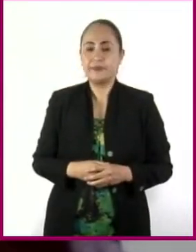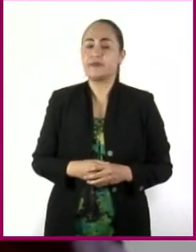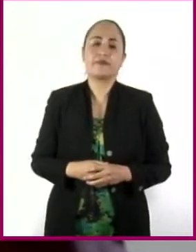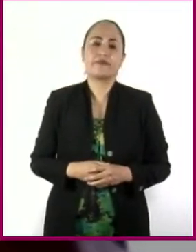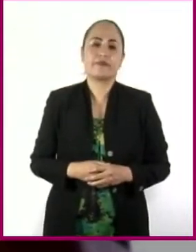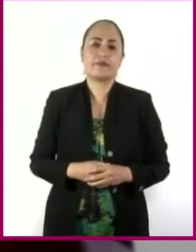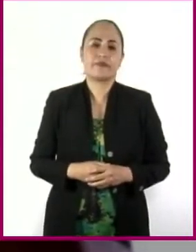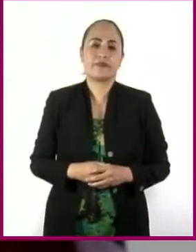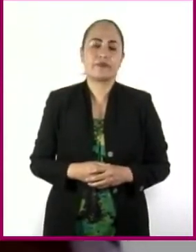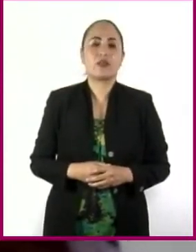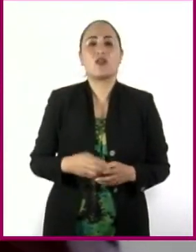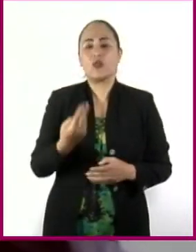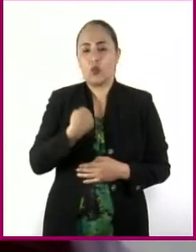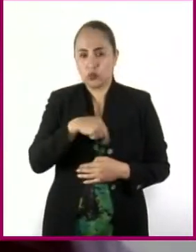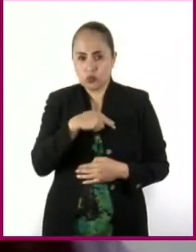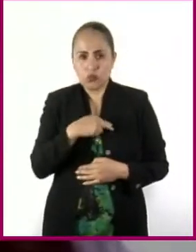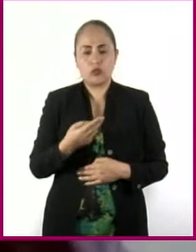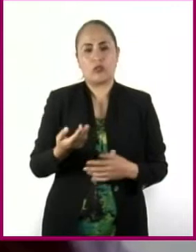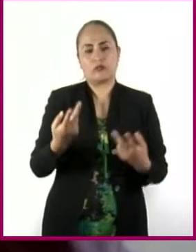trabajo como sociedad,